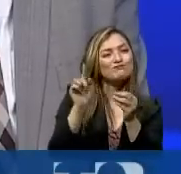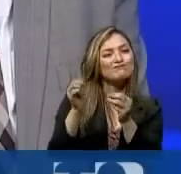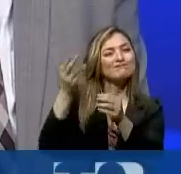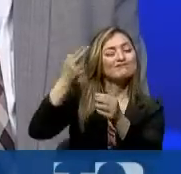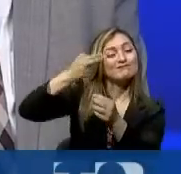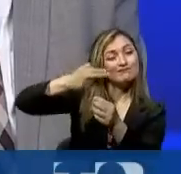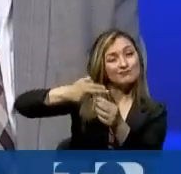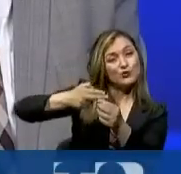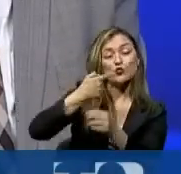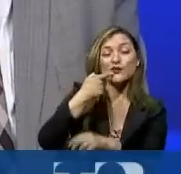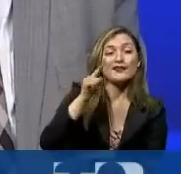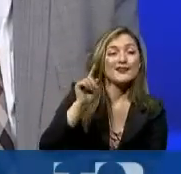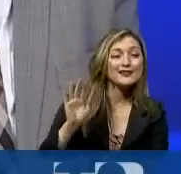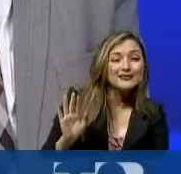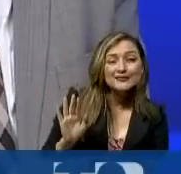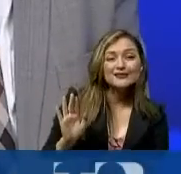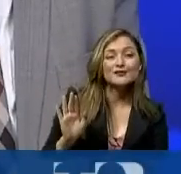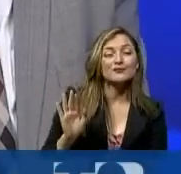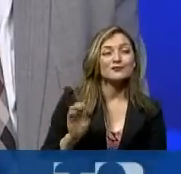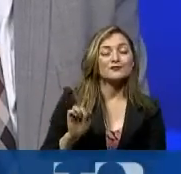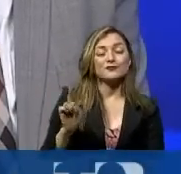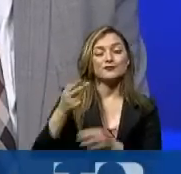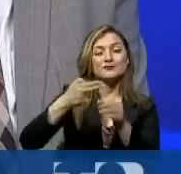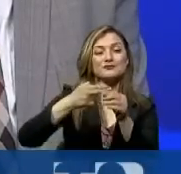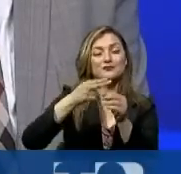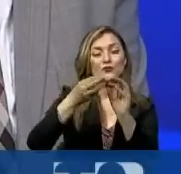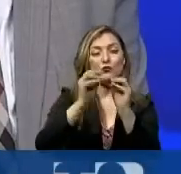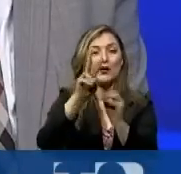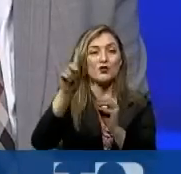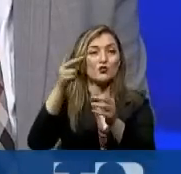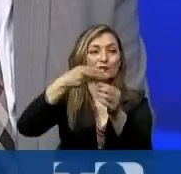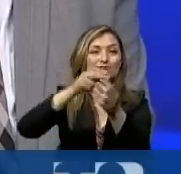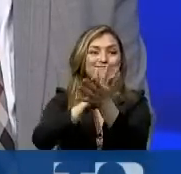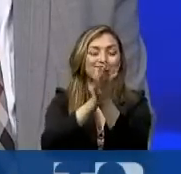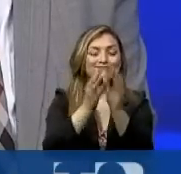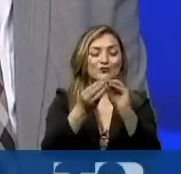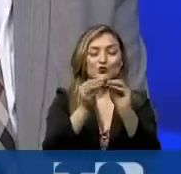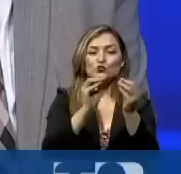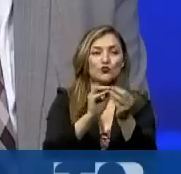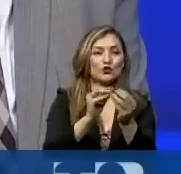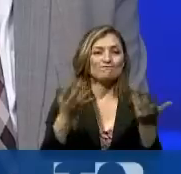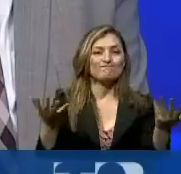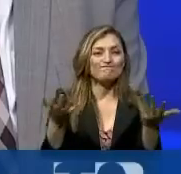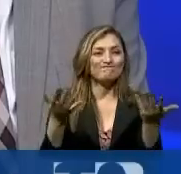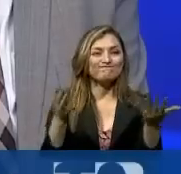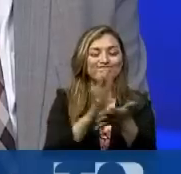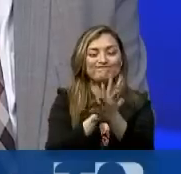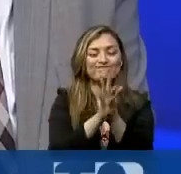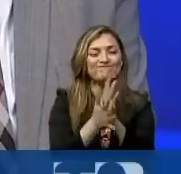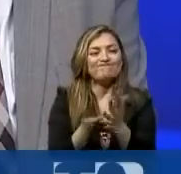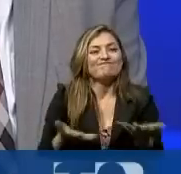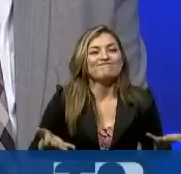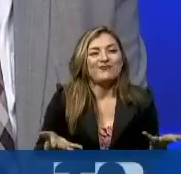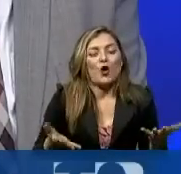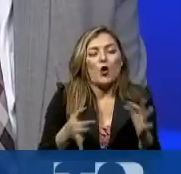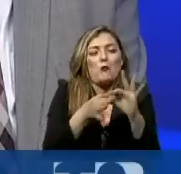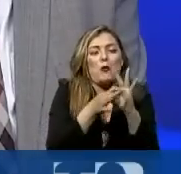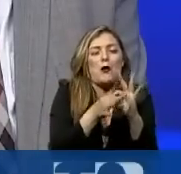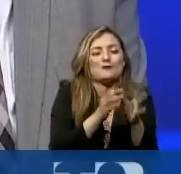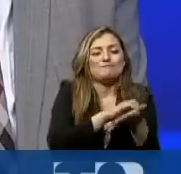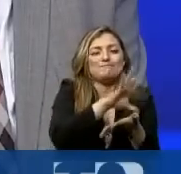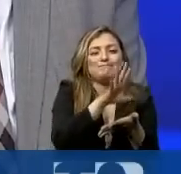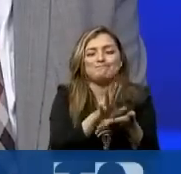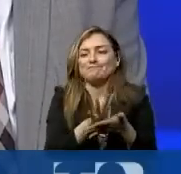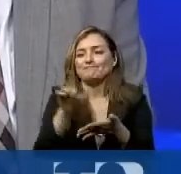usted mismo ha dicho, ayer no estuvieron ni la bancada de Creo, ni la bancada oficialista. ¿Cómo se proyecta entonces esa relación entre Ejecutivo y Legislativo con usted a la cabeza?